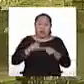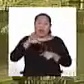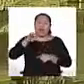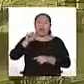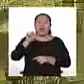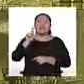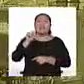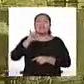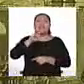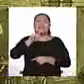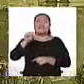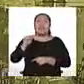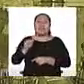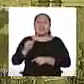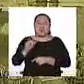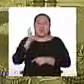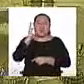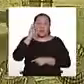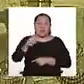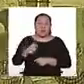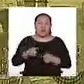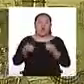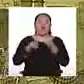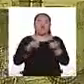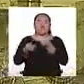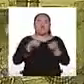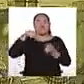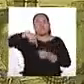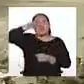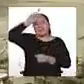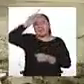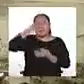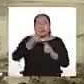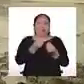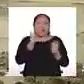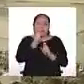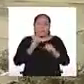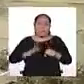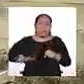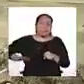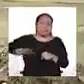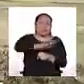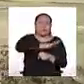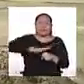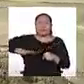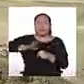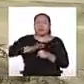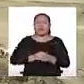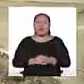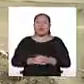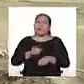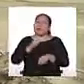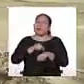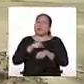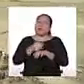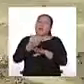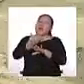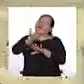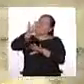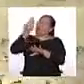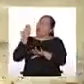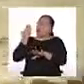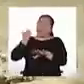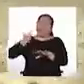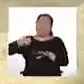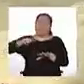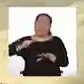virreinato del Perú. Se trataba de una zona densamente poblada, en términos relativos, desde tiempos prehispánicos.